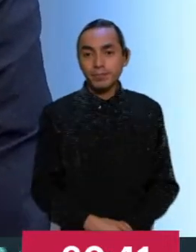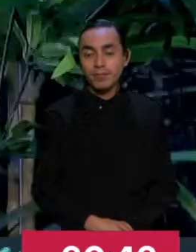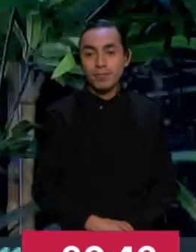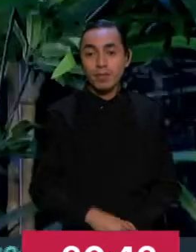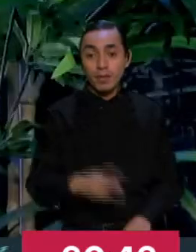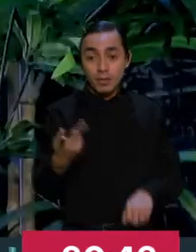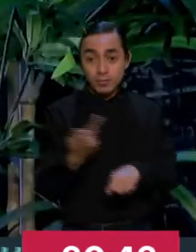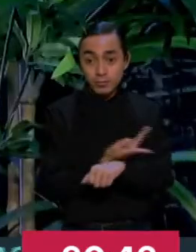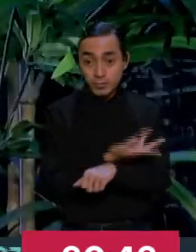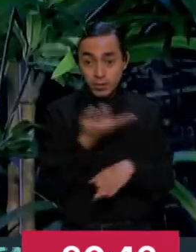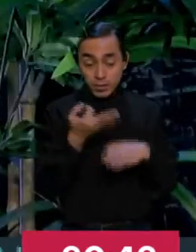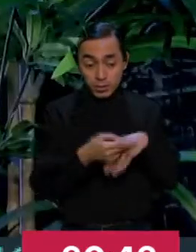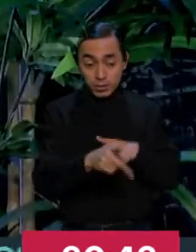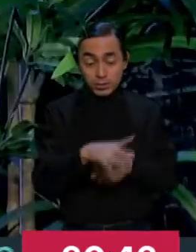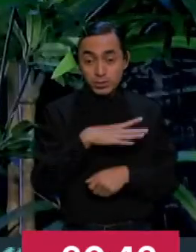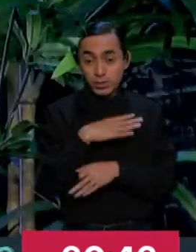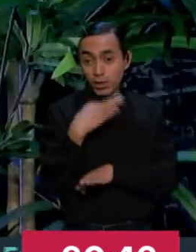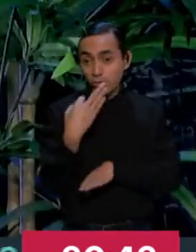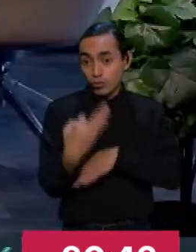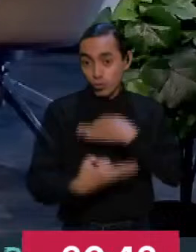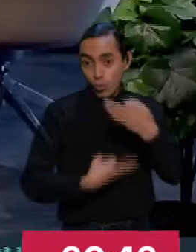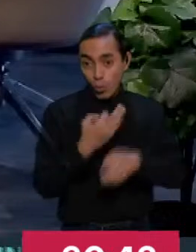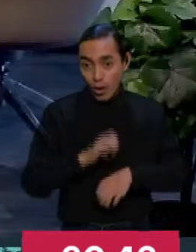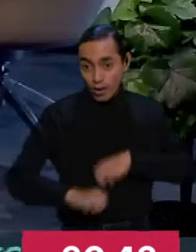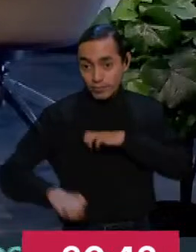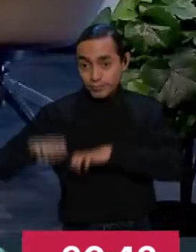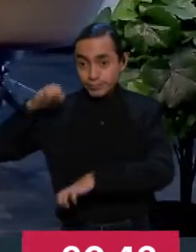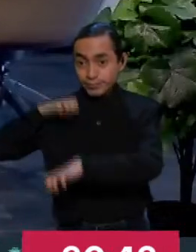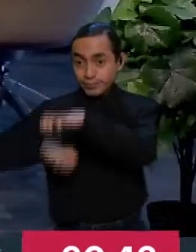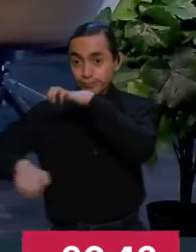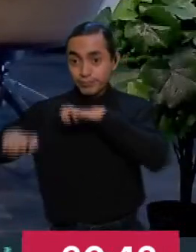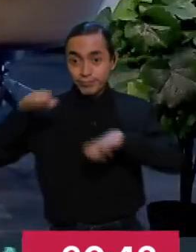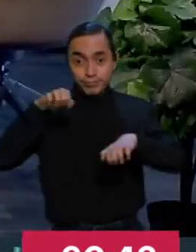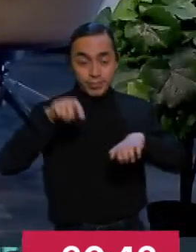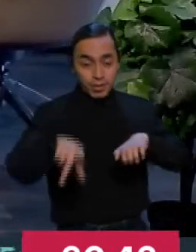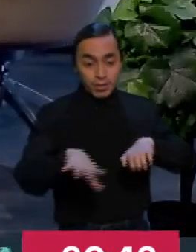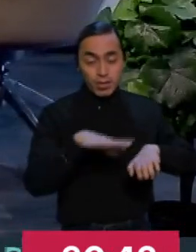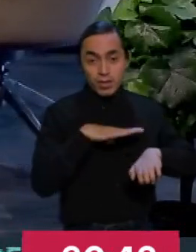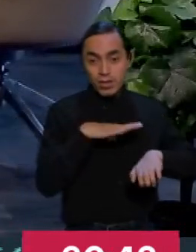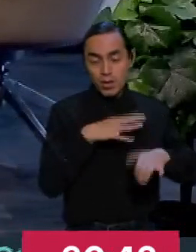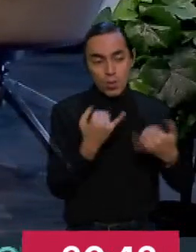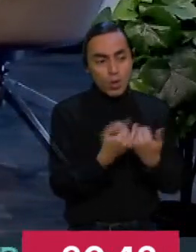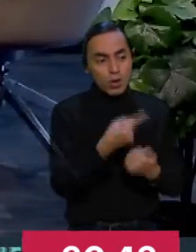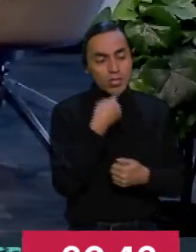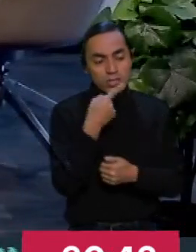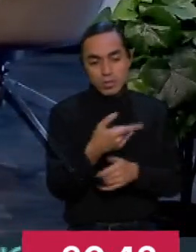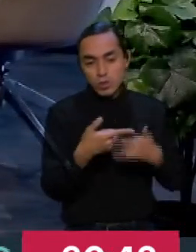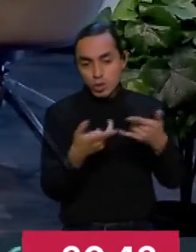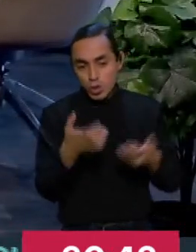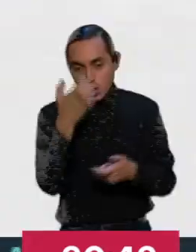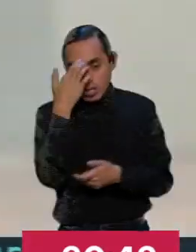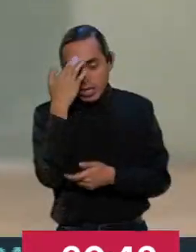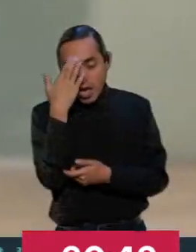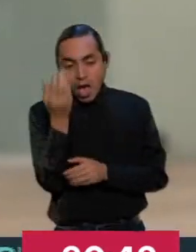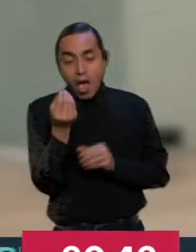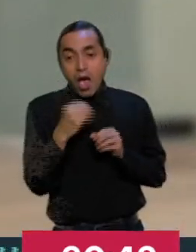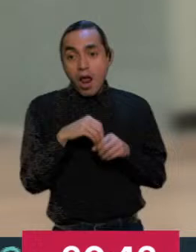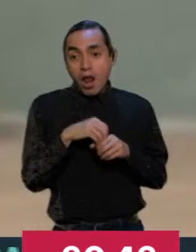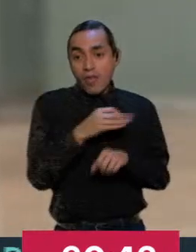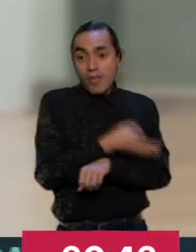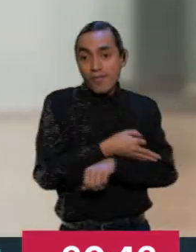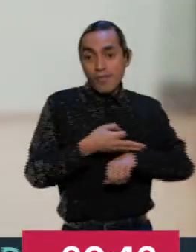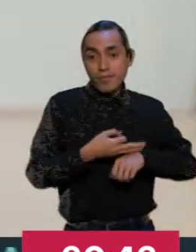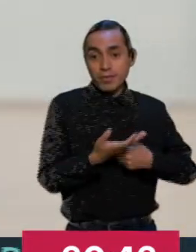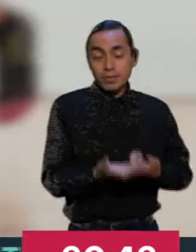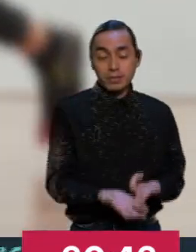de que se esté dando en todas las edades y como apuntó Luz, con lo que conocemos históricamente como el secreto de familia,